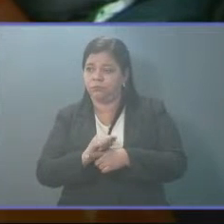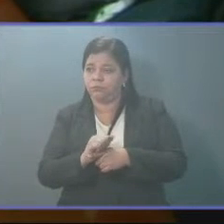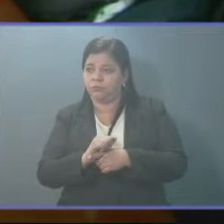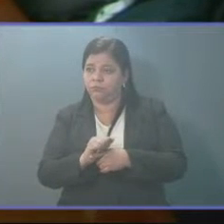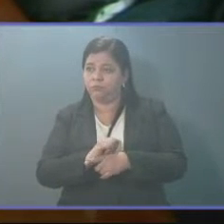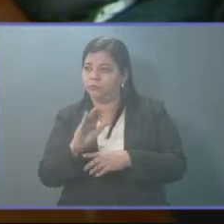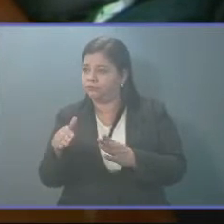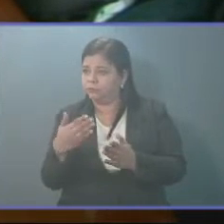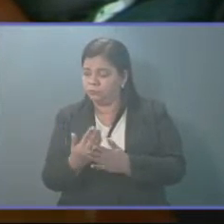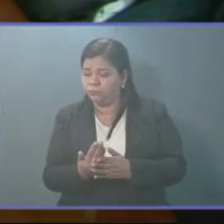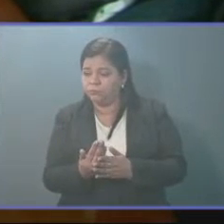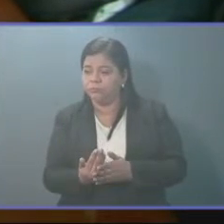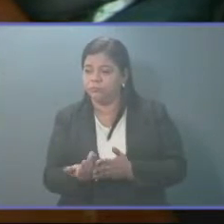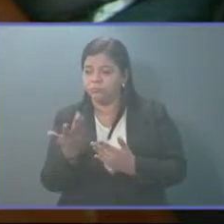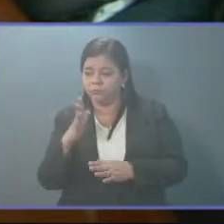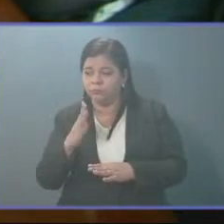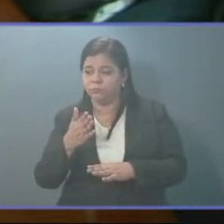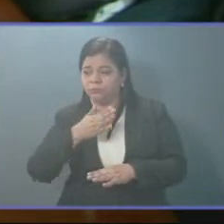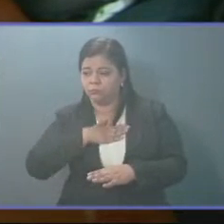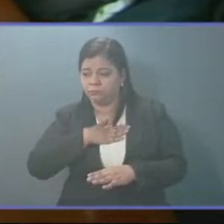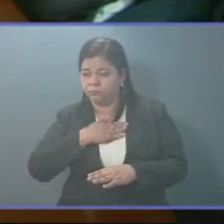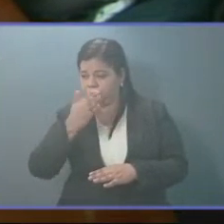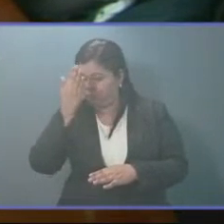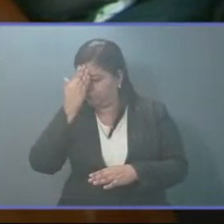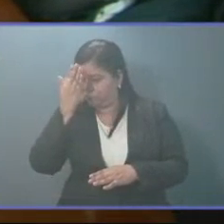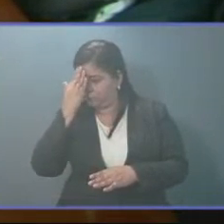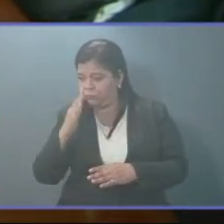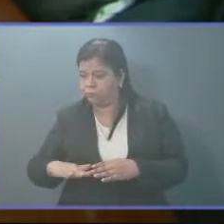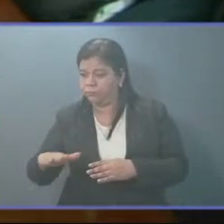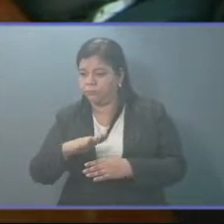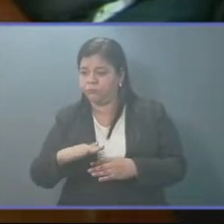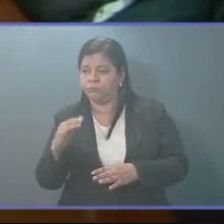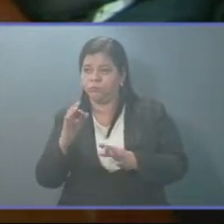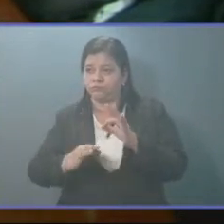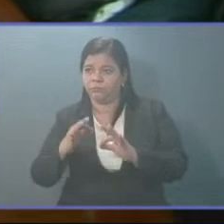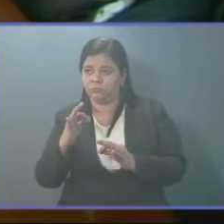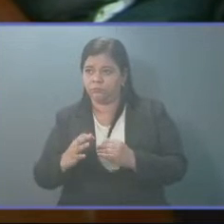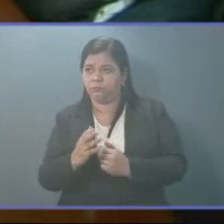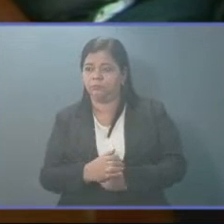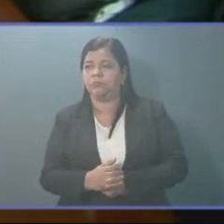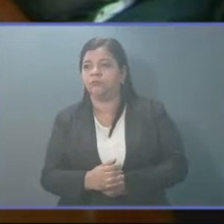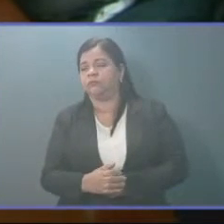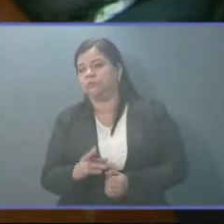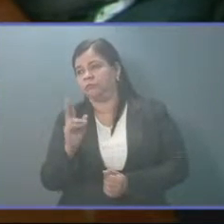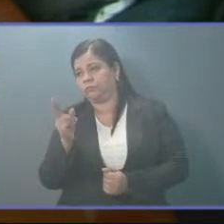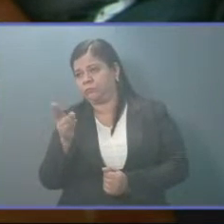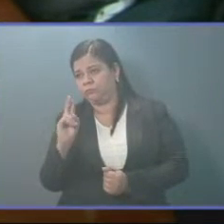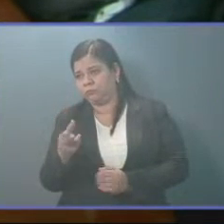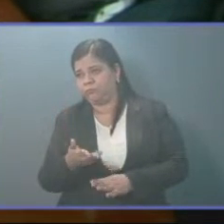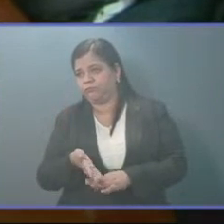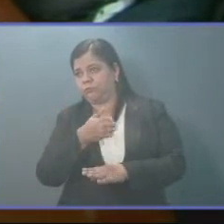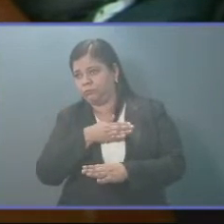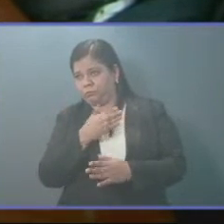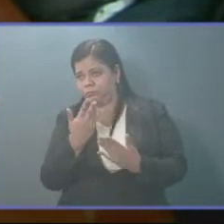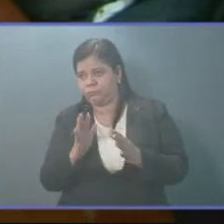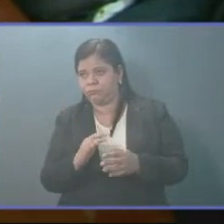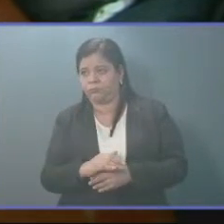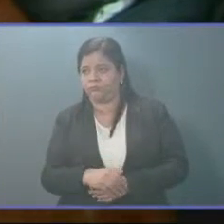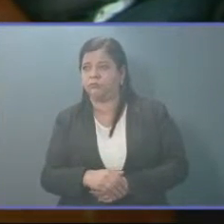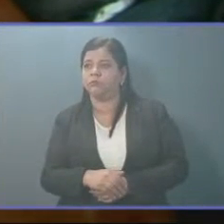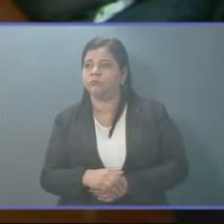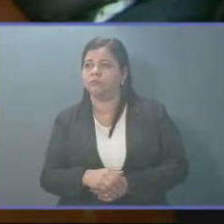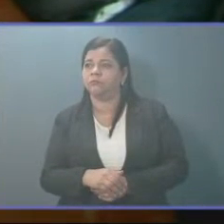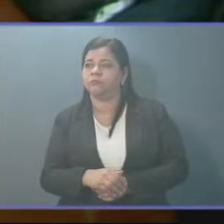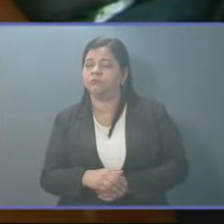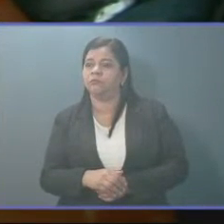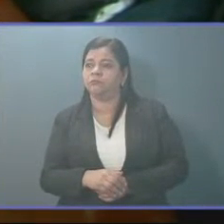sí he sido operativa del ámbito judicial como defensora pública, por eso mismo lo establecía solamente.